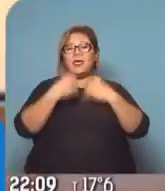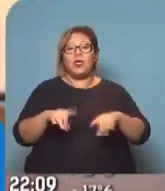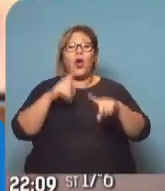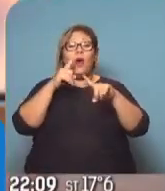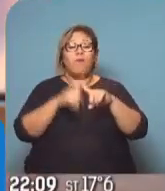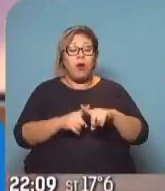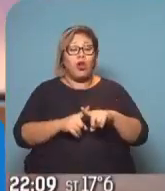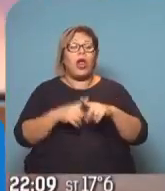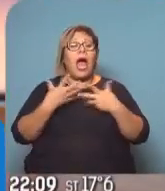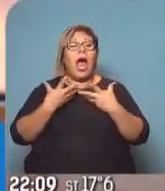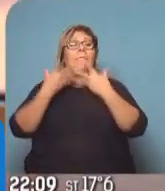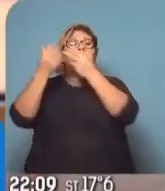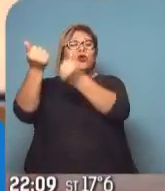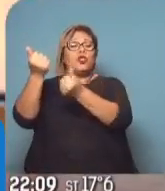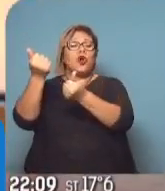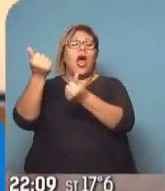independencia catalana.